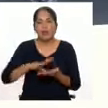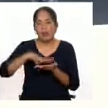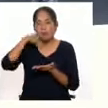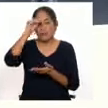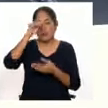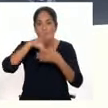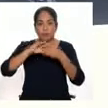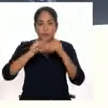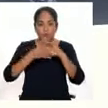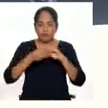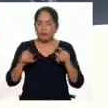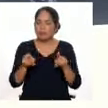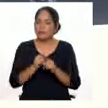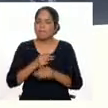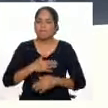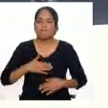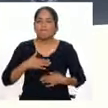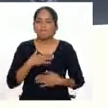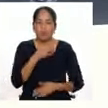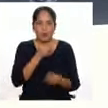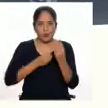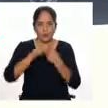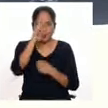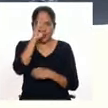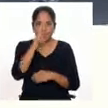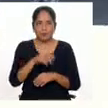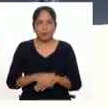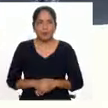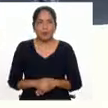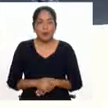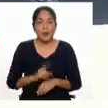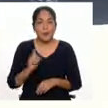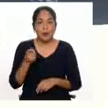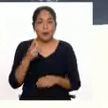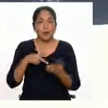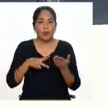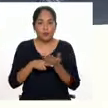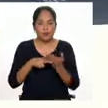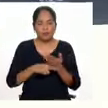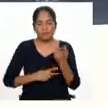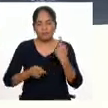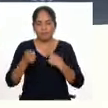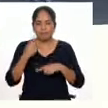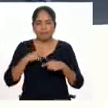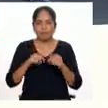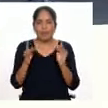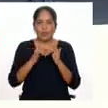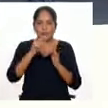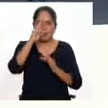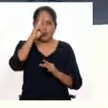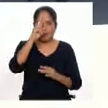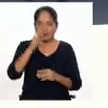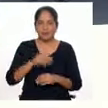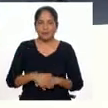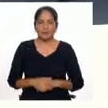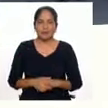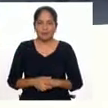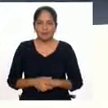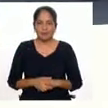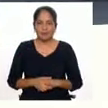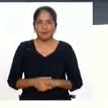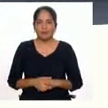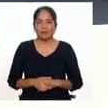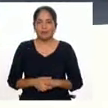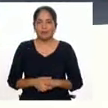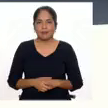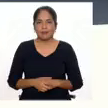comunidades nativas, por ejemplo, de Tahuanía, Sepahua y Yarúa. Son poblados que